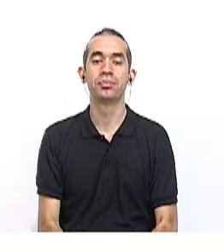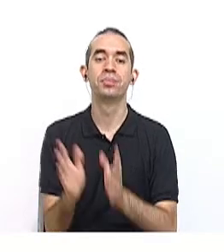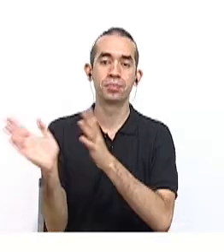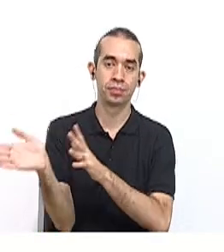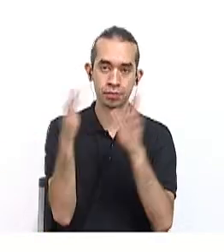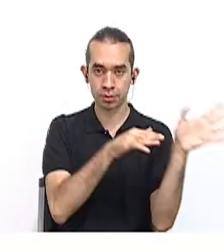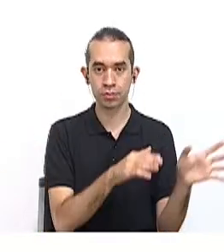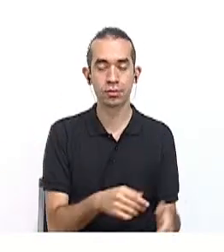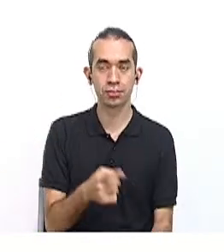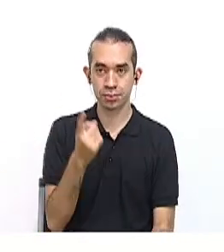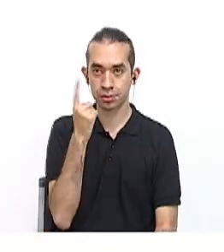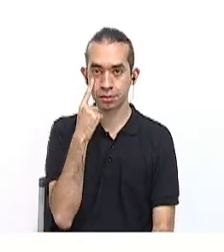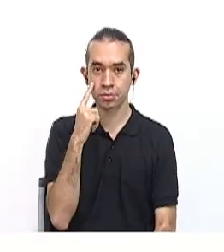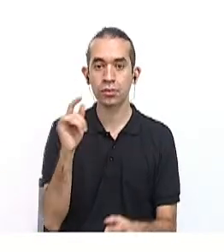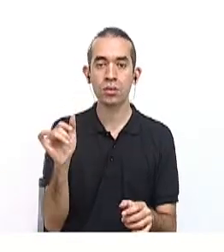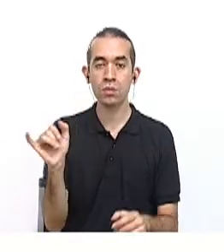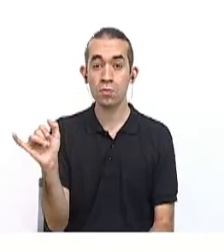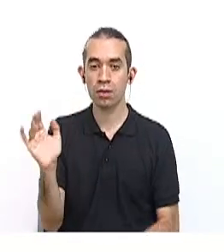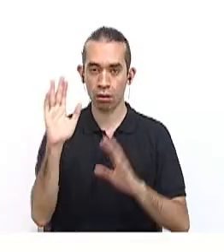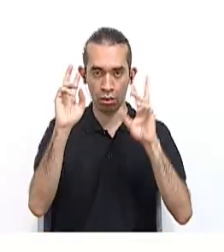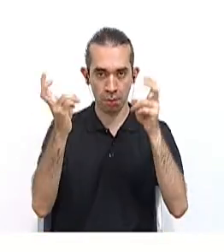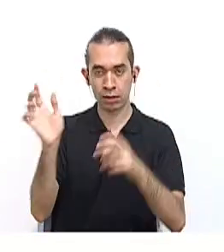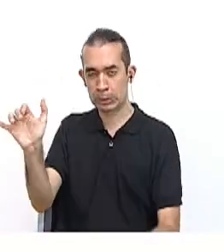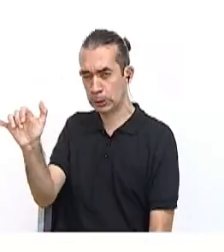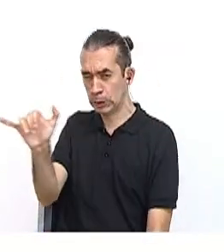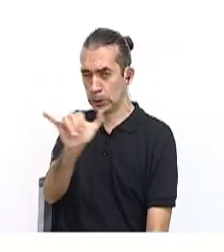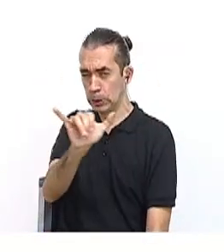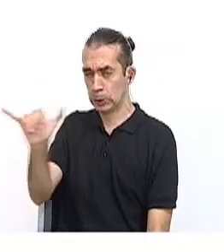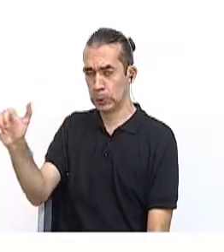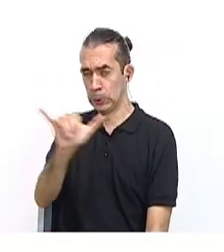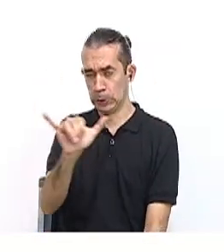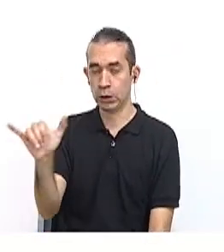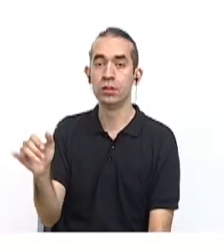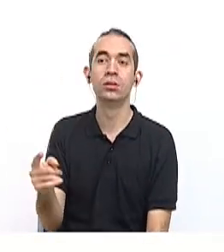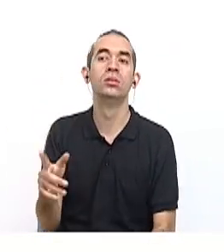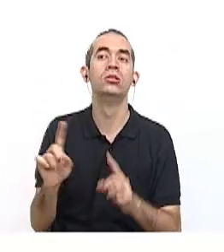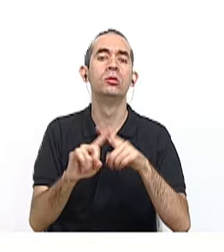Ahora veamos la congruencia. ¿En qué consiste la